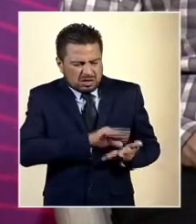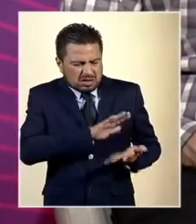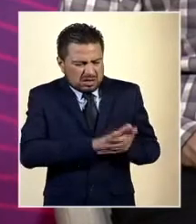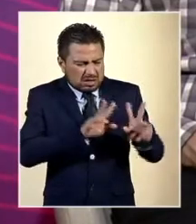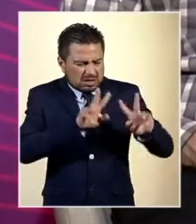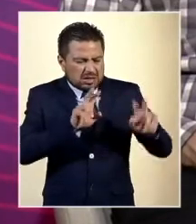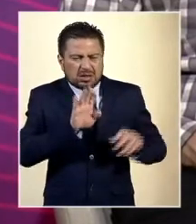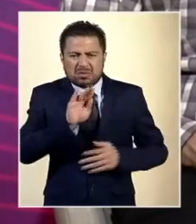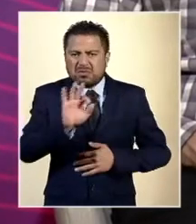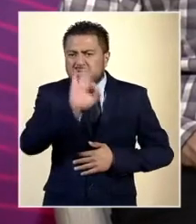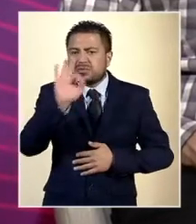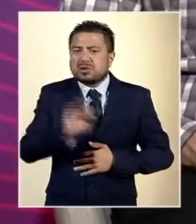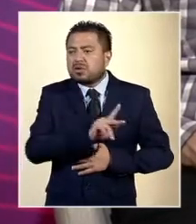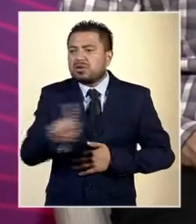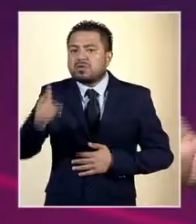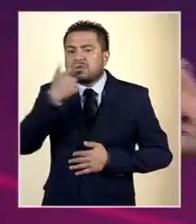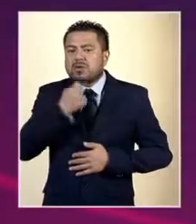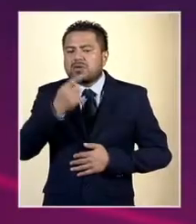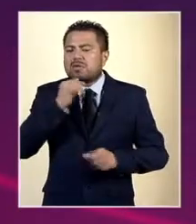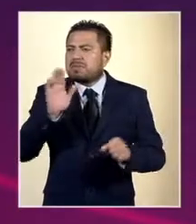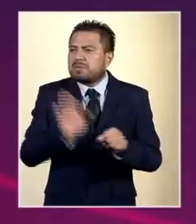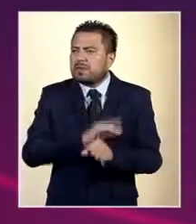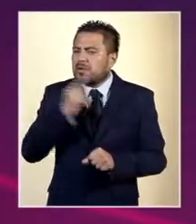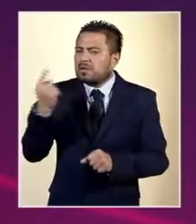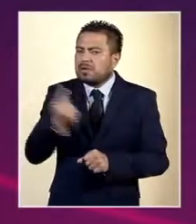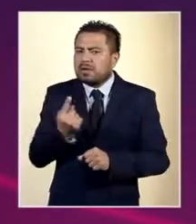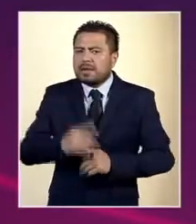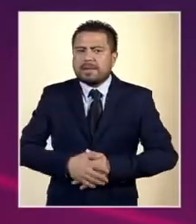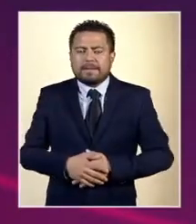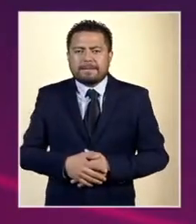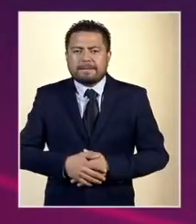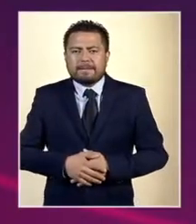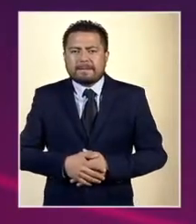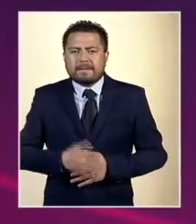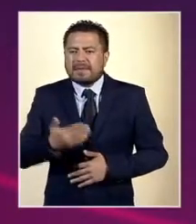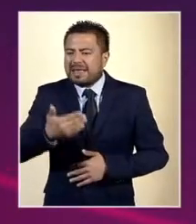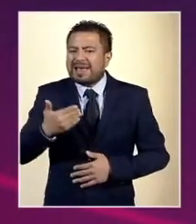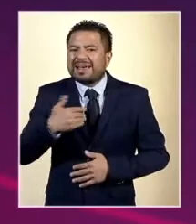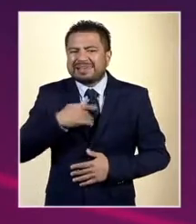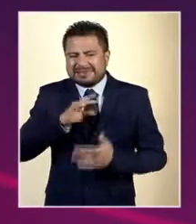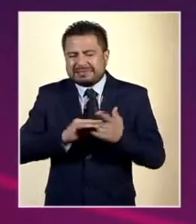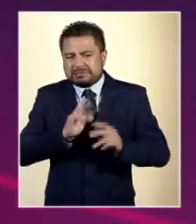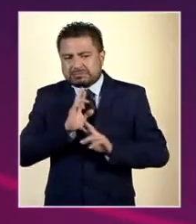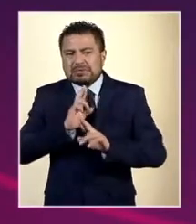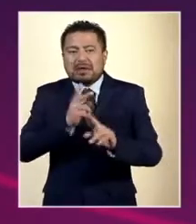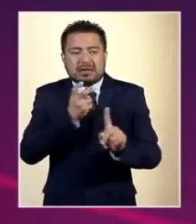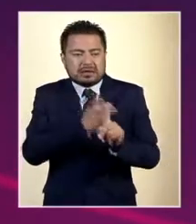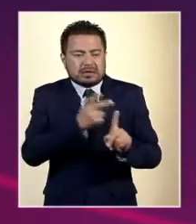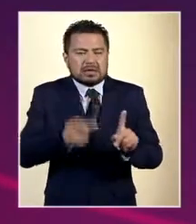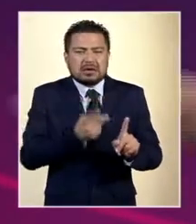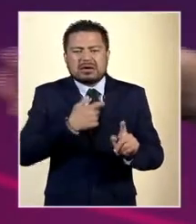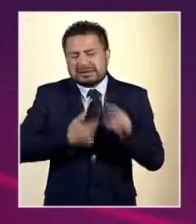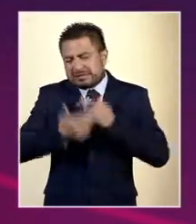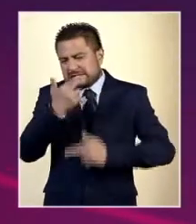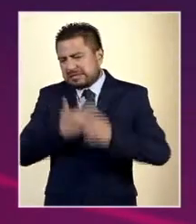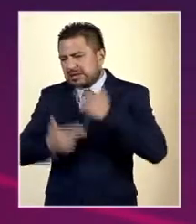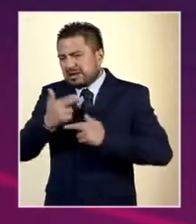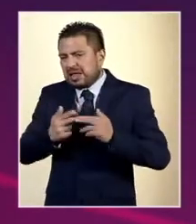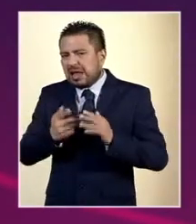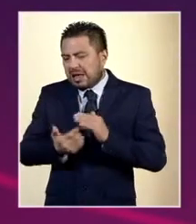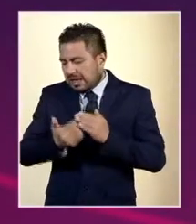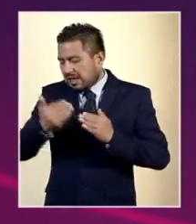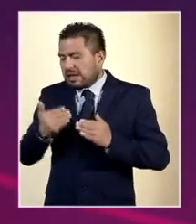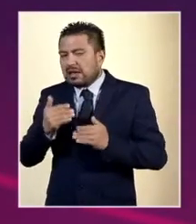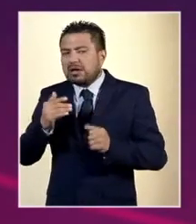de que el 90% son hombres. ¿Por qué? Fíjate que, bueno, antes de contestar esta pregunta me gustaría regresar tantito a la